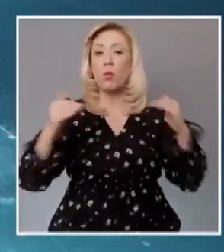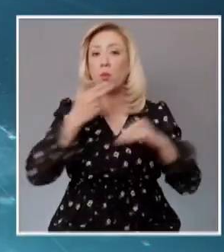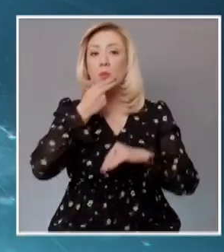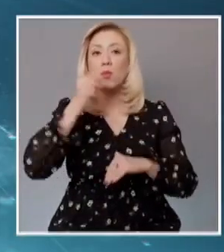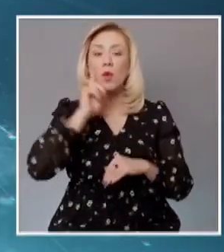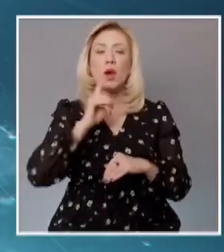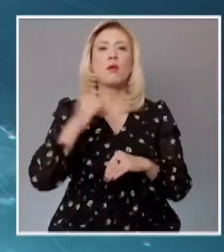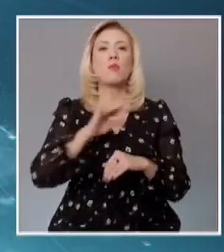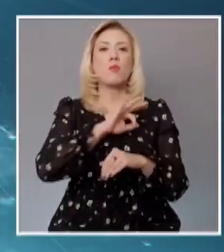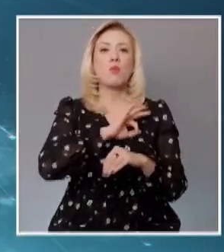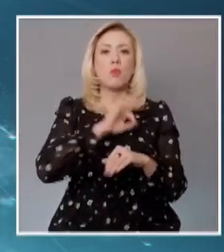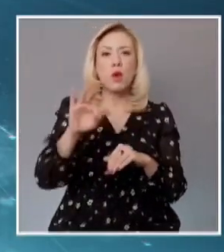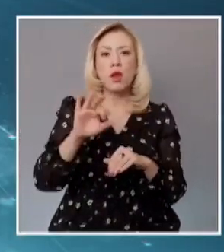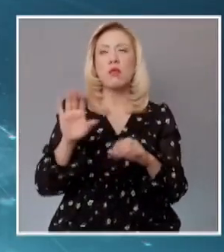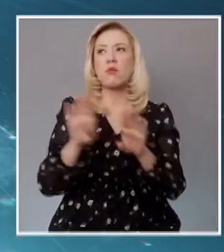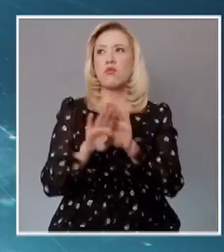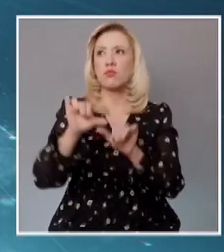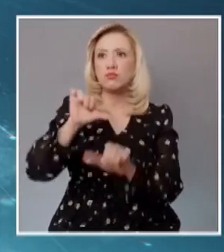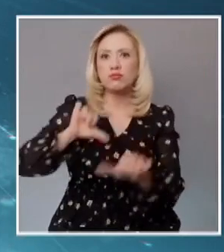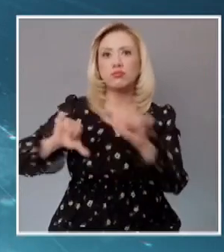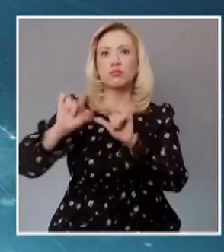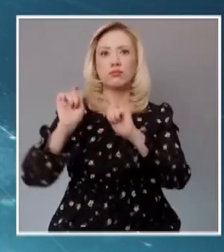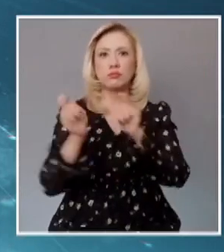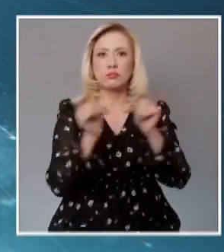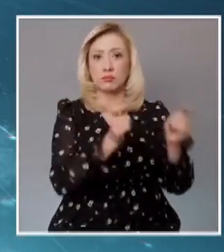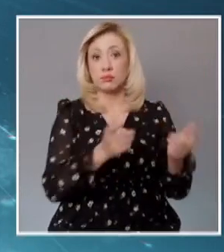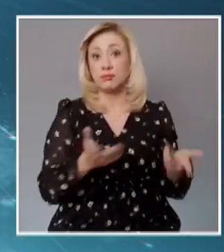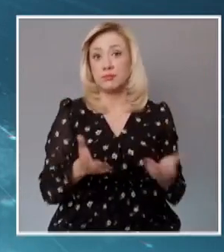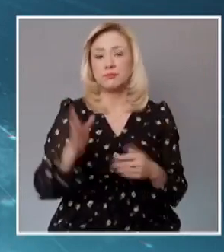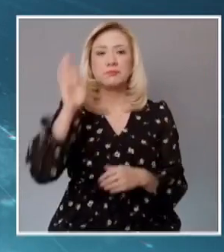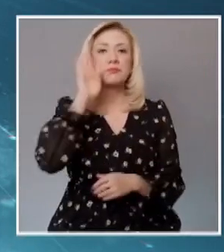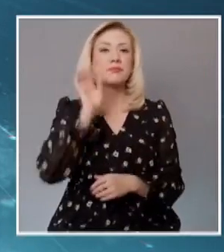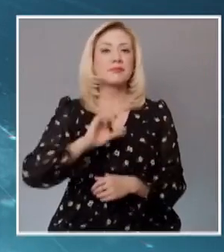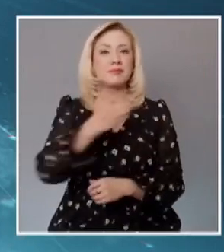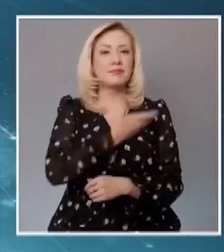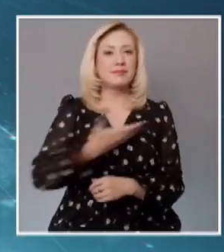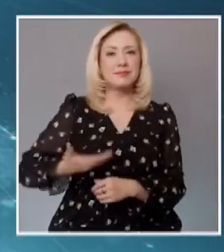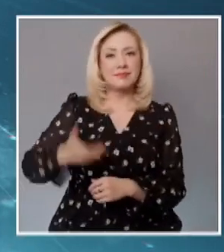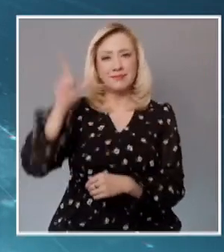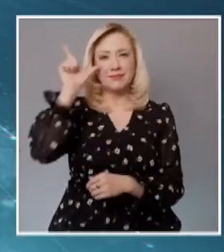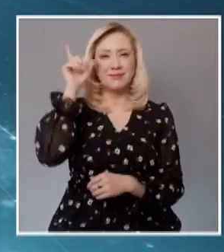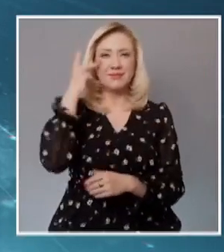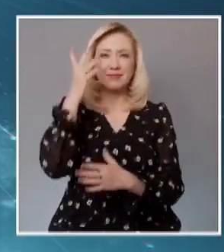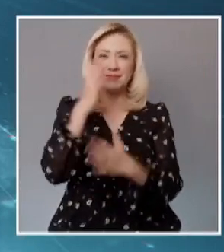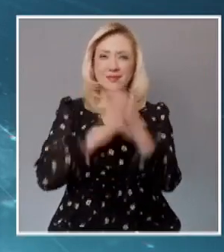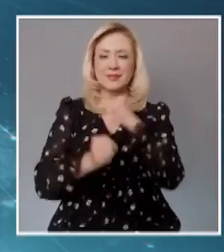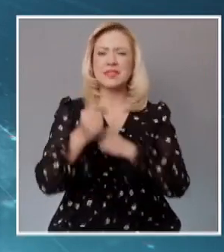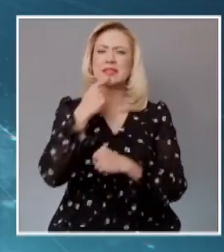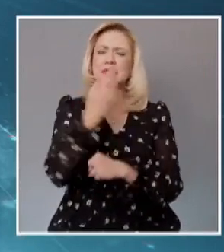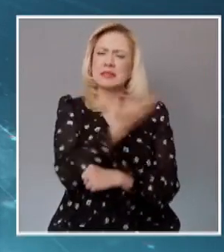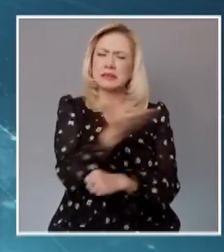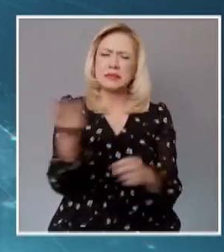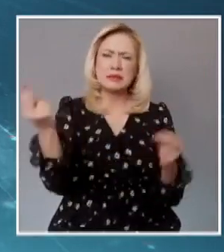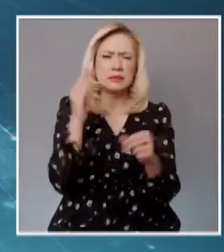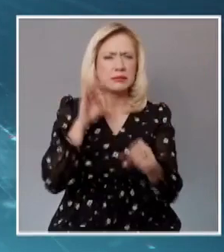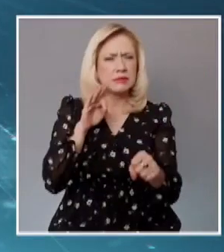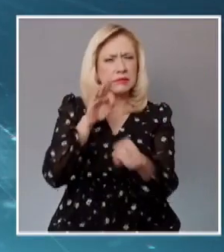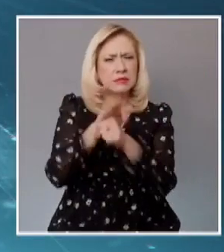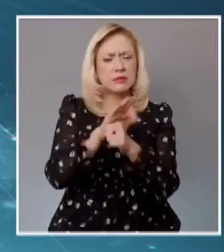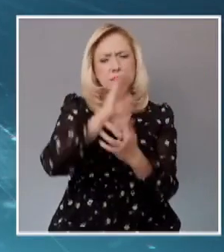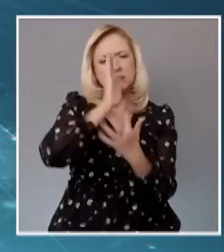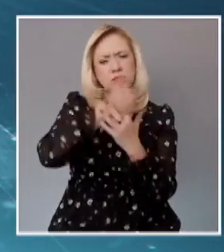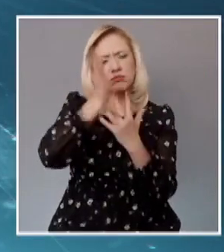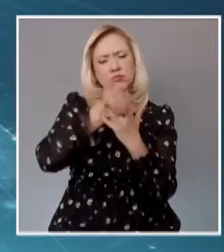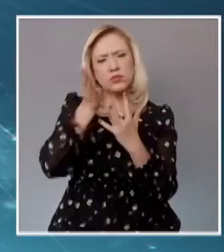La ministra presidenta Norma Lucía Piña llama a defender la división de poderes para garantizar un sistema de